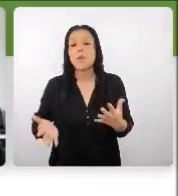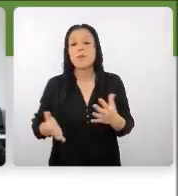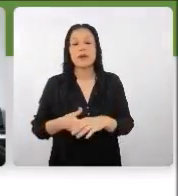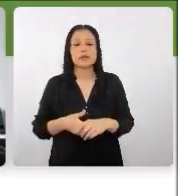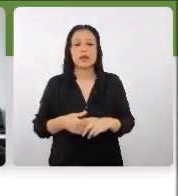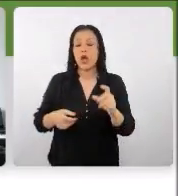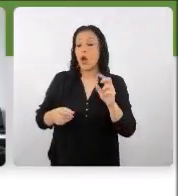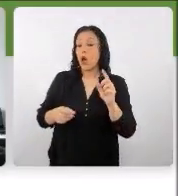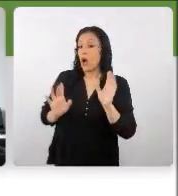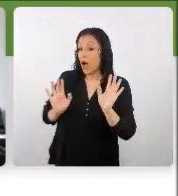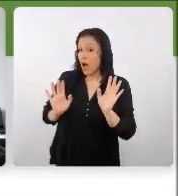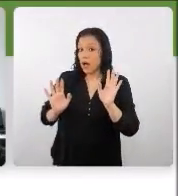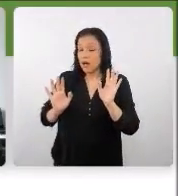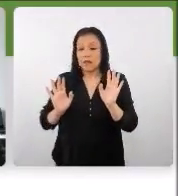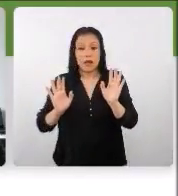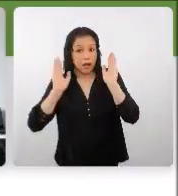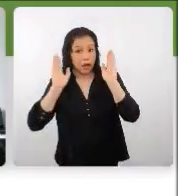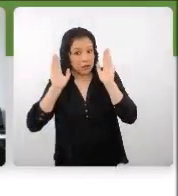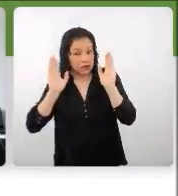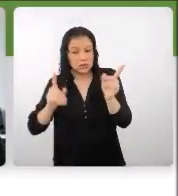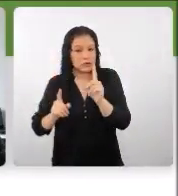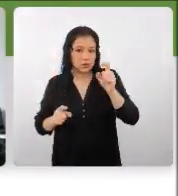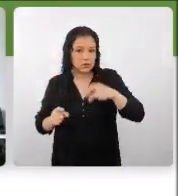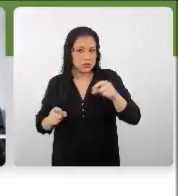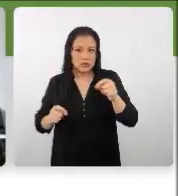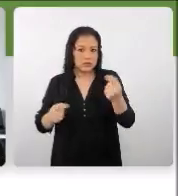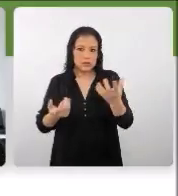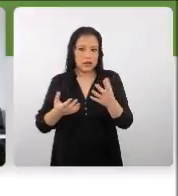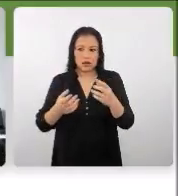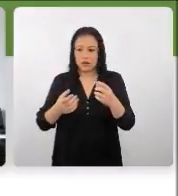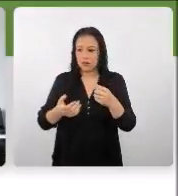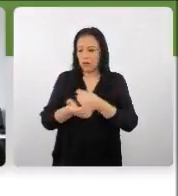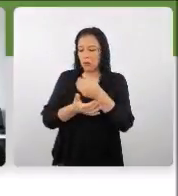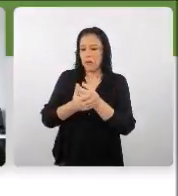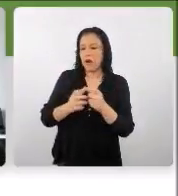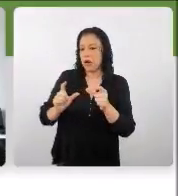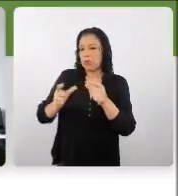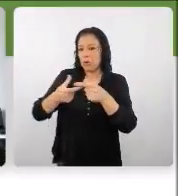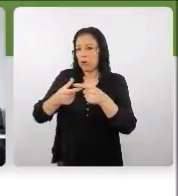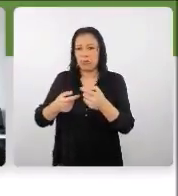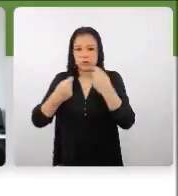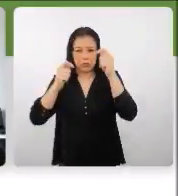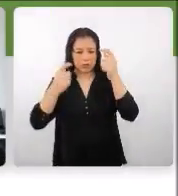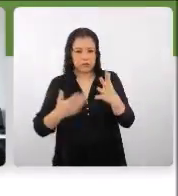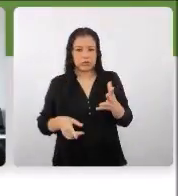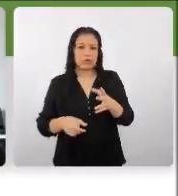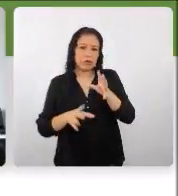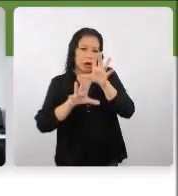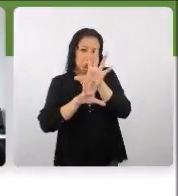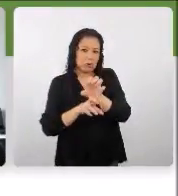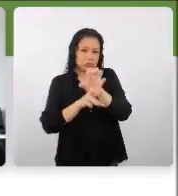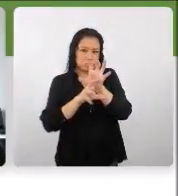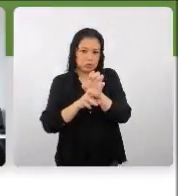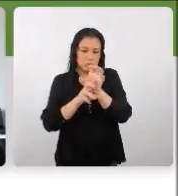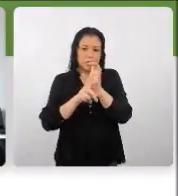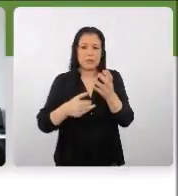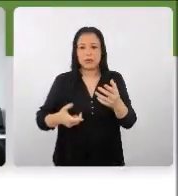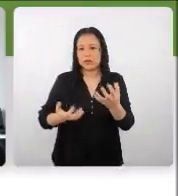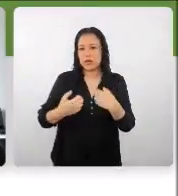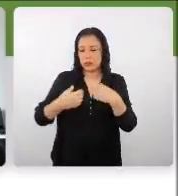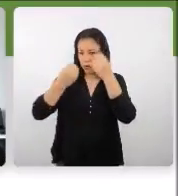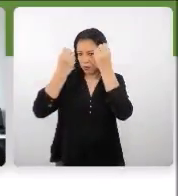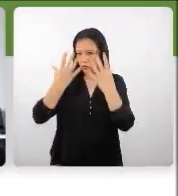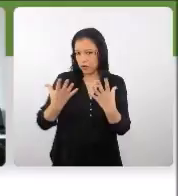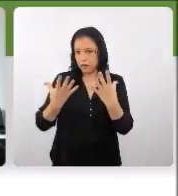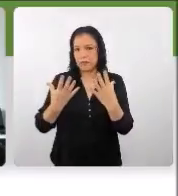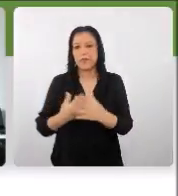turismo no necesariamente requiere un paquete turístico, ellos están muy acostumbrados y lo tenemos como dato